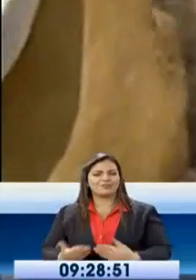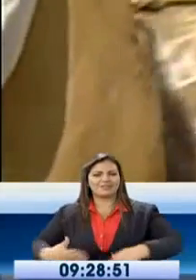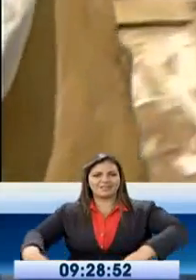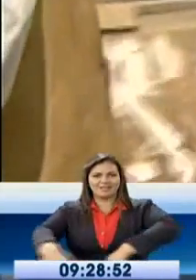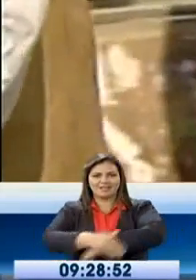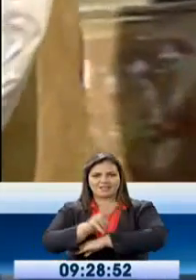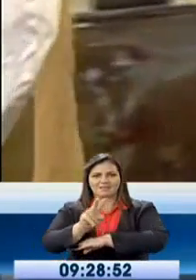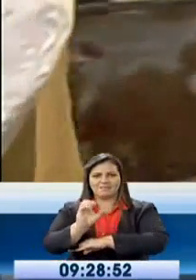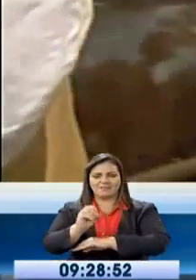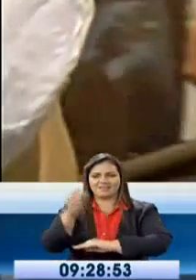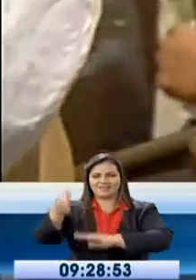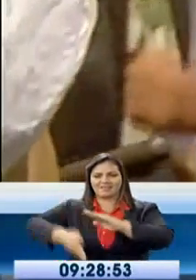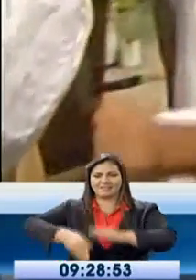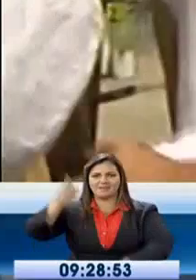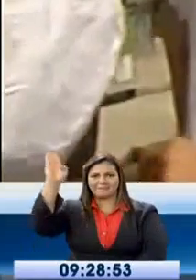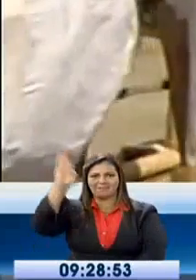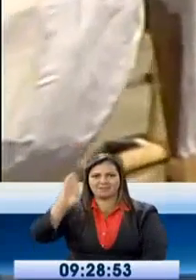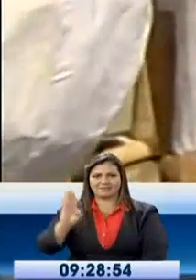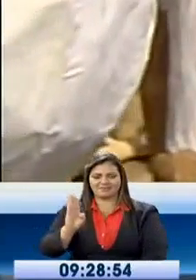y Brasil.